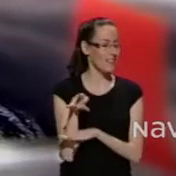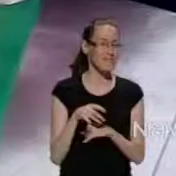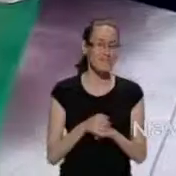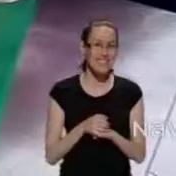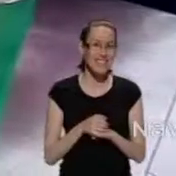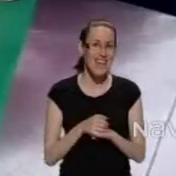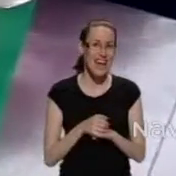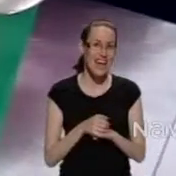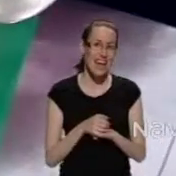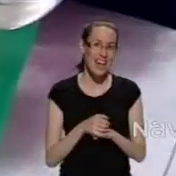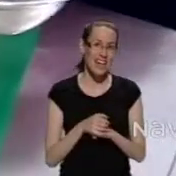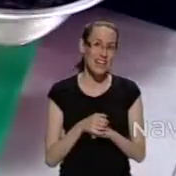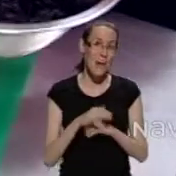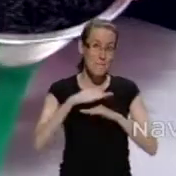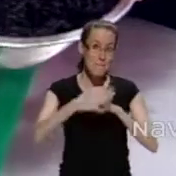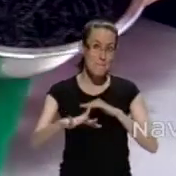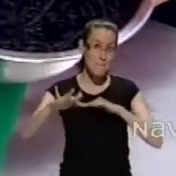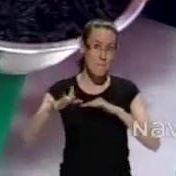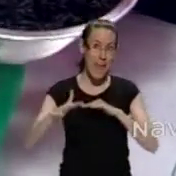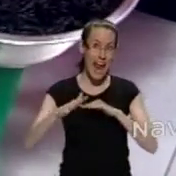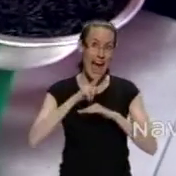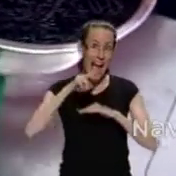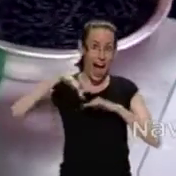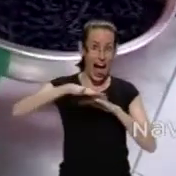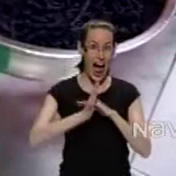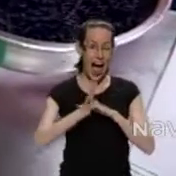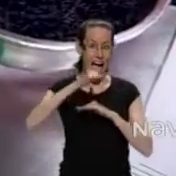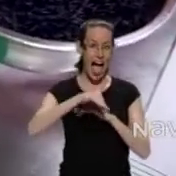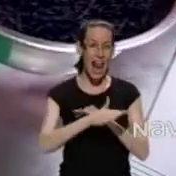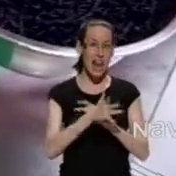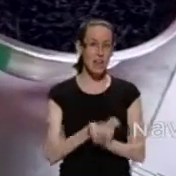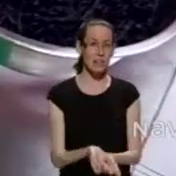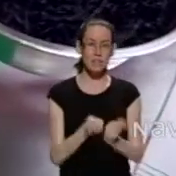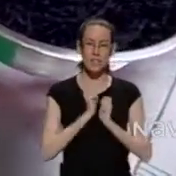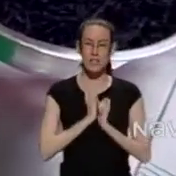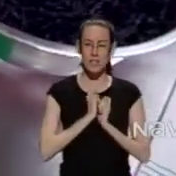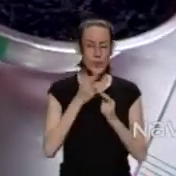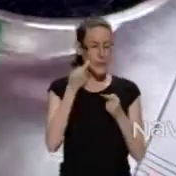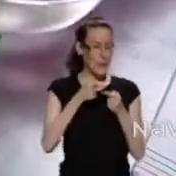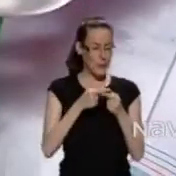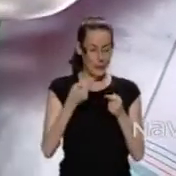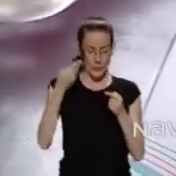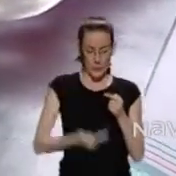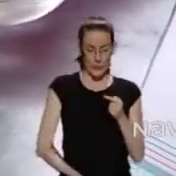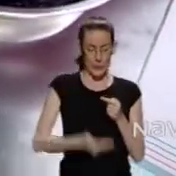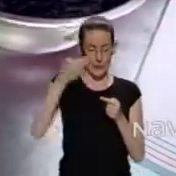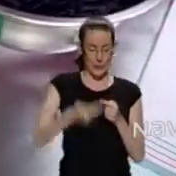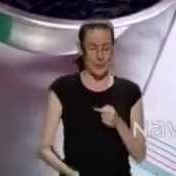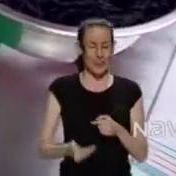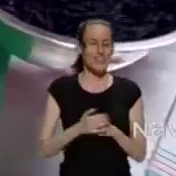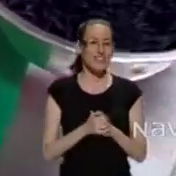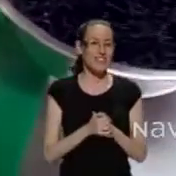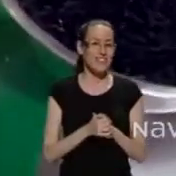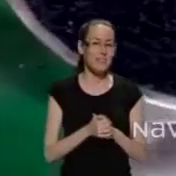importantes porque vivimos y nos alimentamos de una manera cada vez más ácida. Entonces,